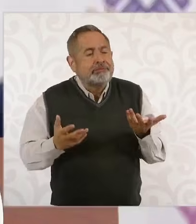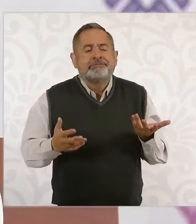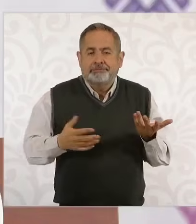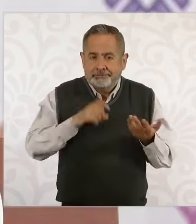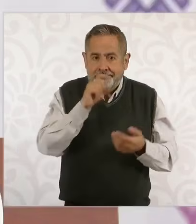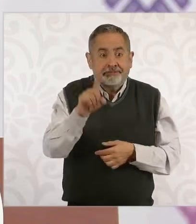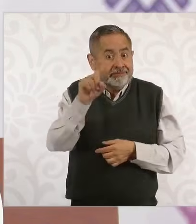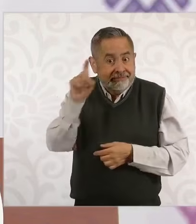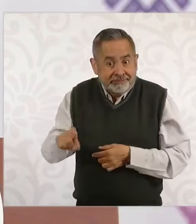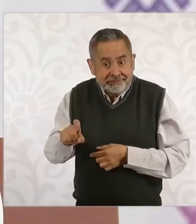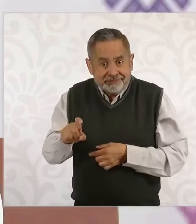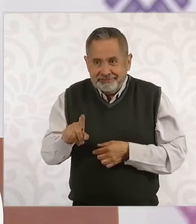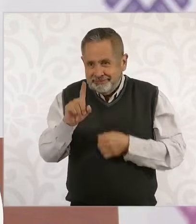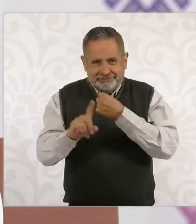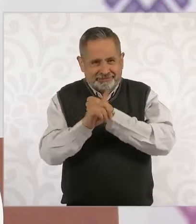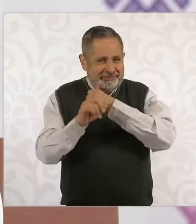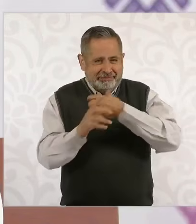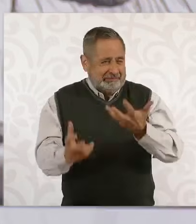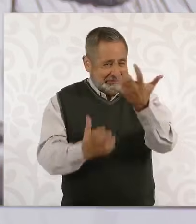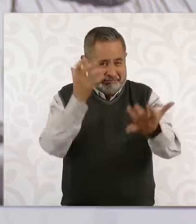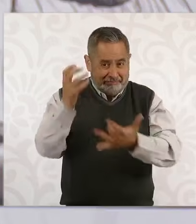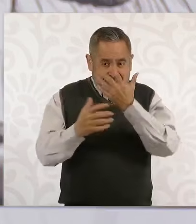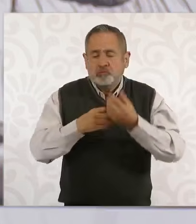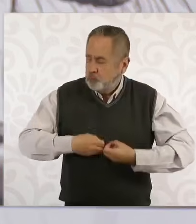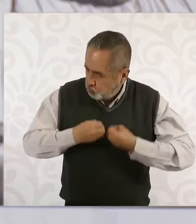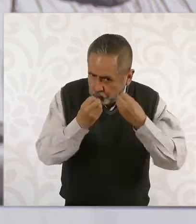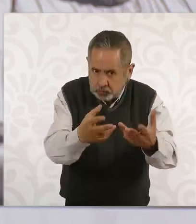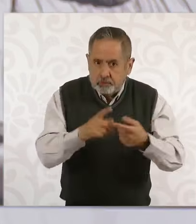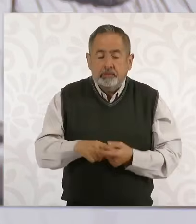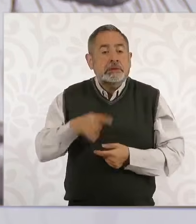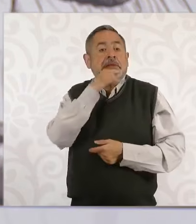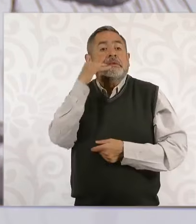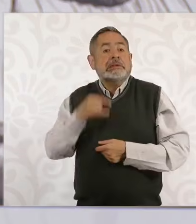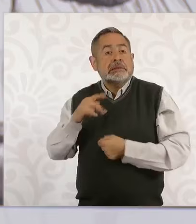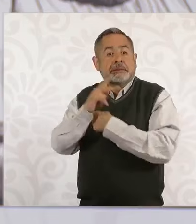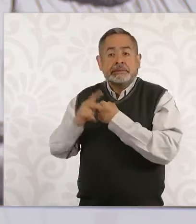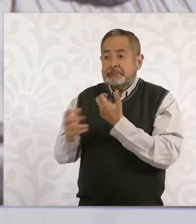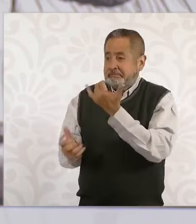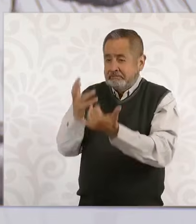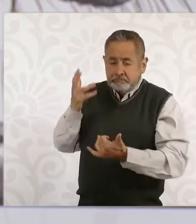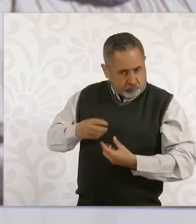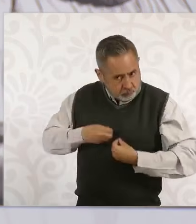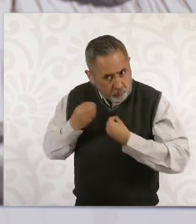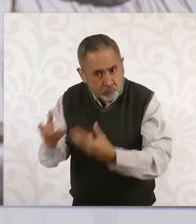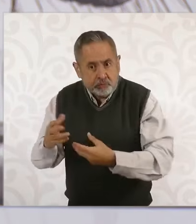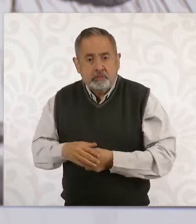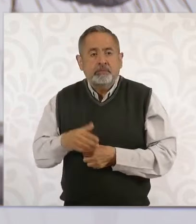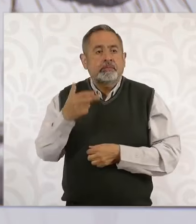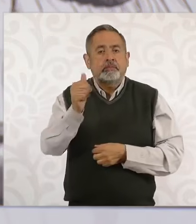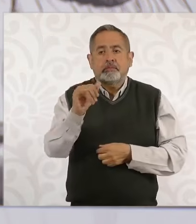apoyamos a Texas cuando tuvo los incendios, apoyamos a Chile cuando tuvo los incendios, apoyamos a